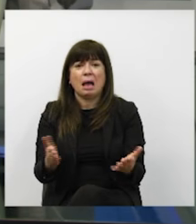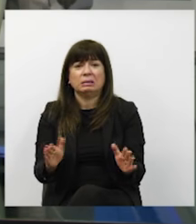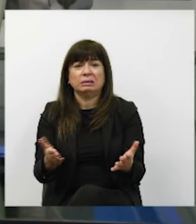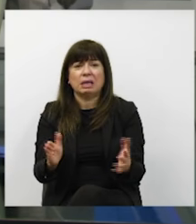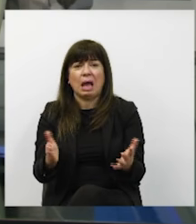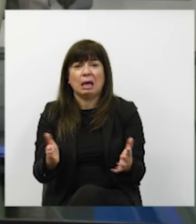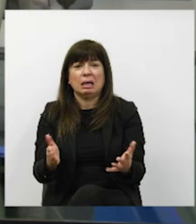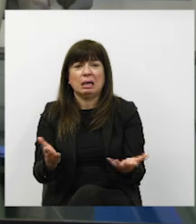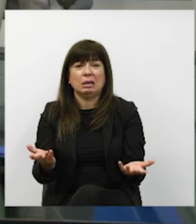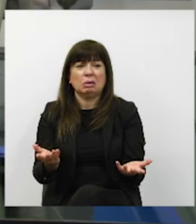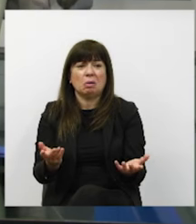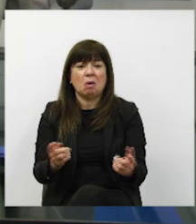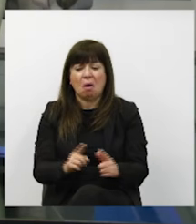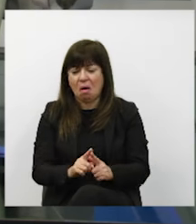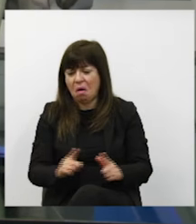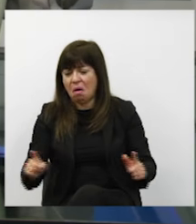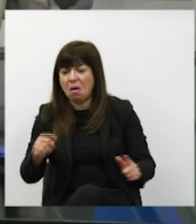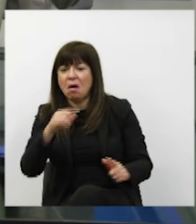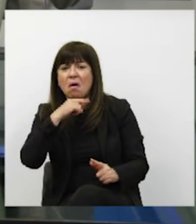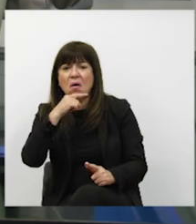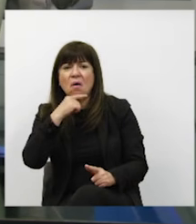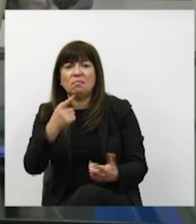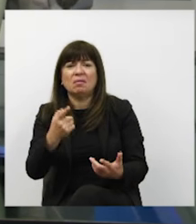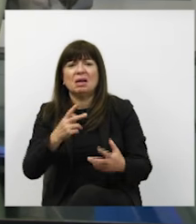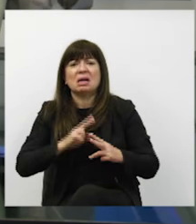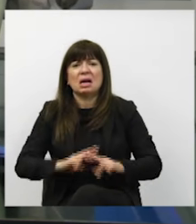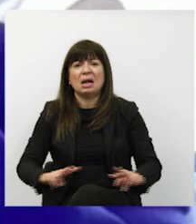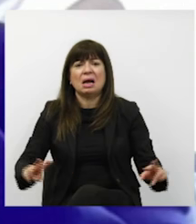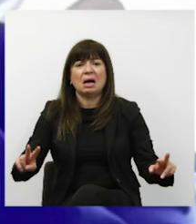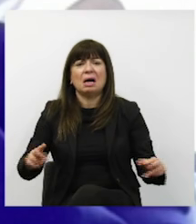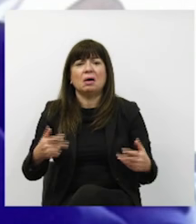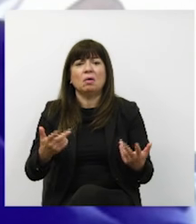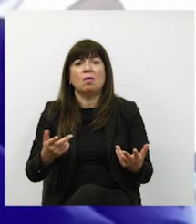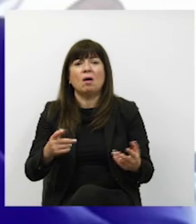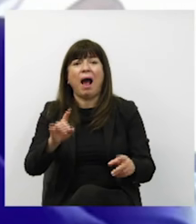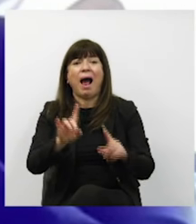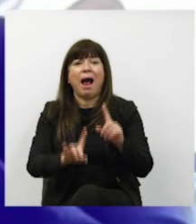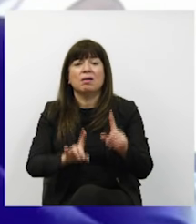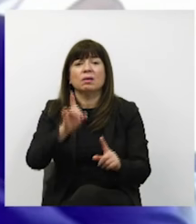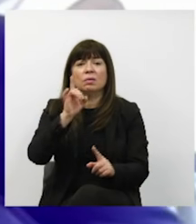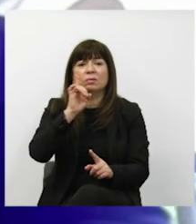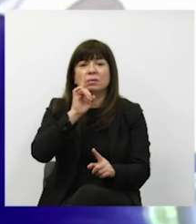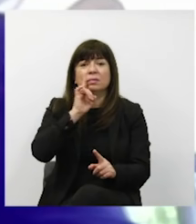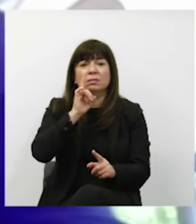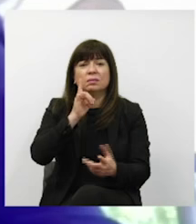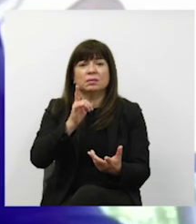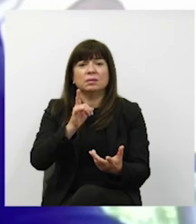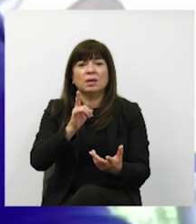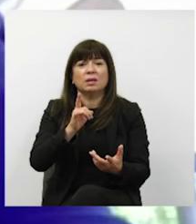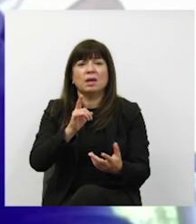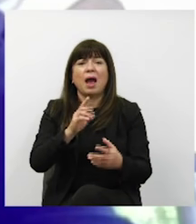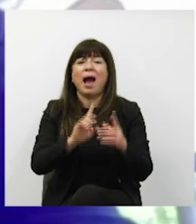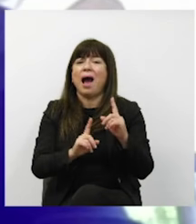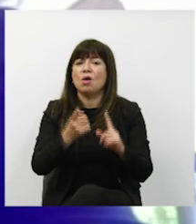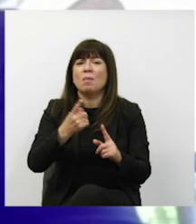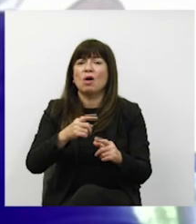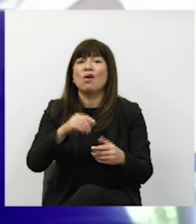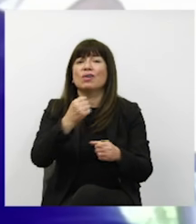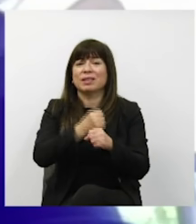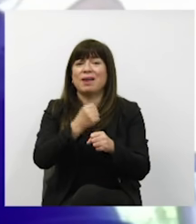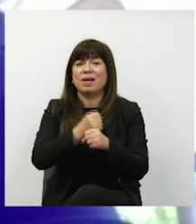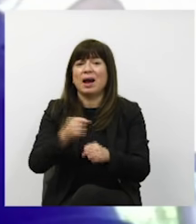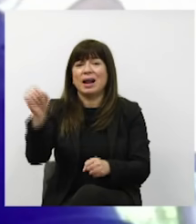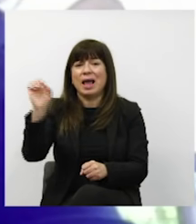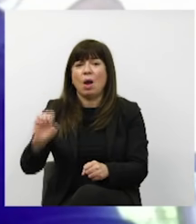coffee break tiene que ser largo, prolongado, relajado. Y si acaso alguien quiere ser como los neozelandeses y trabajar